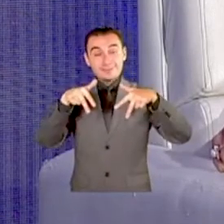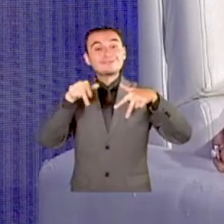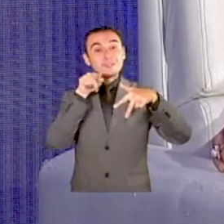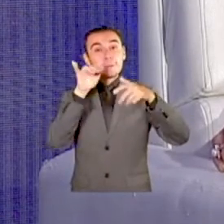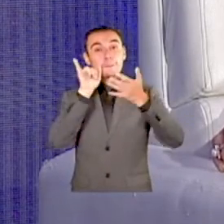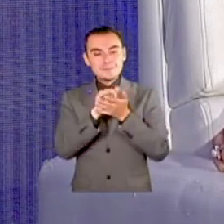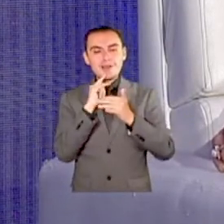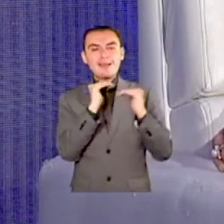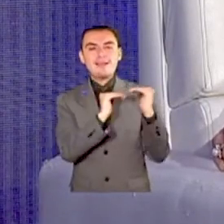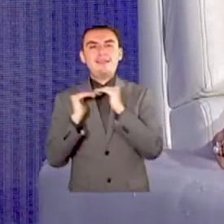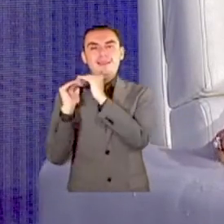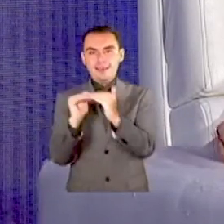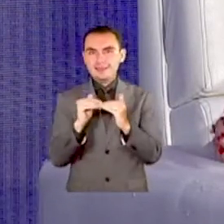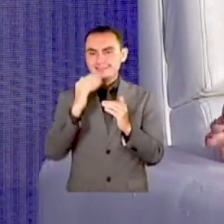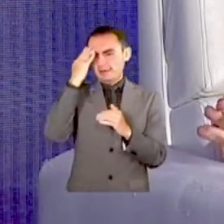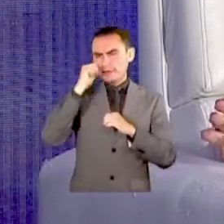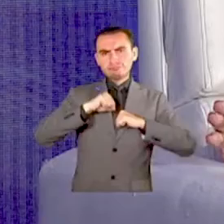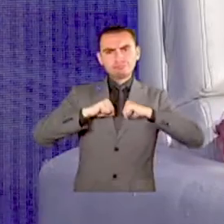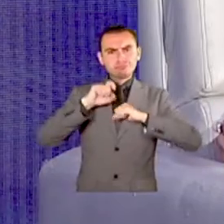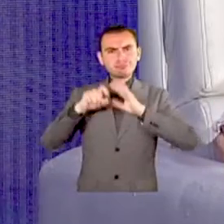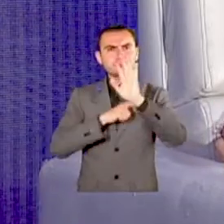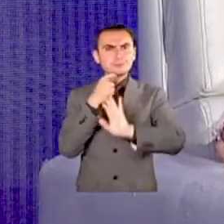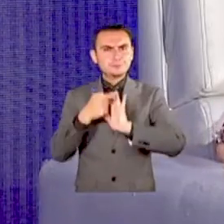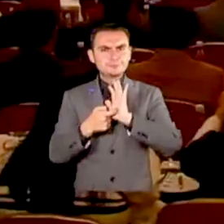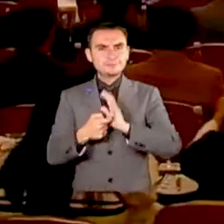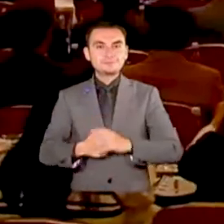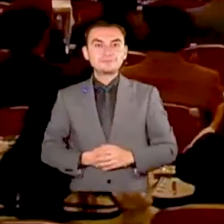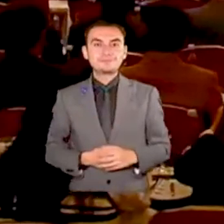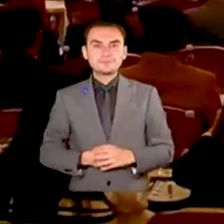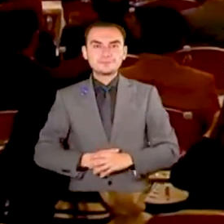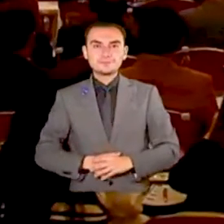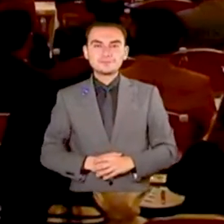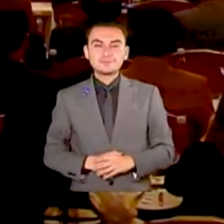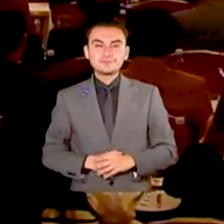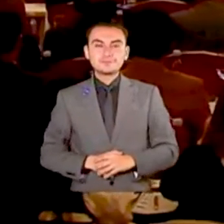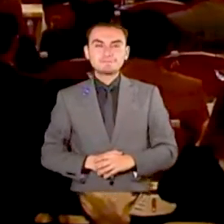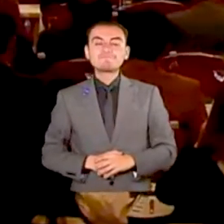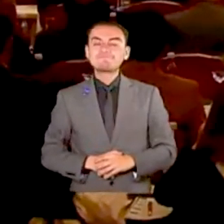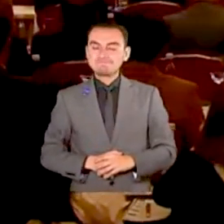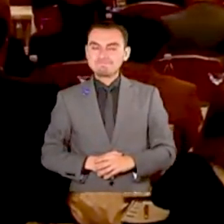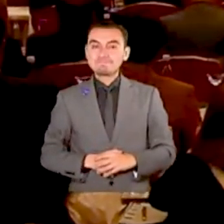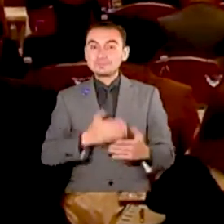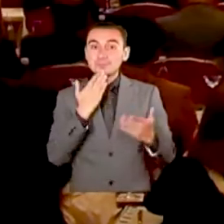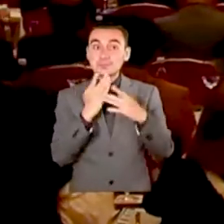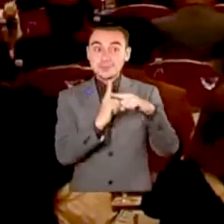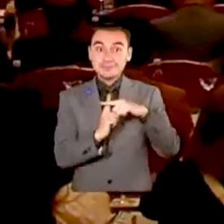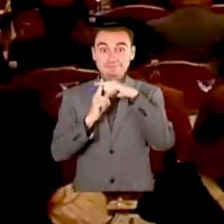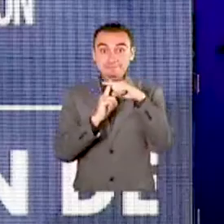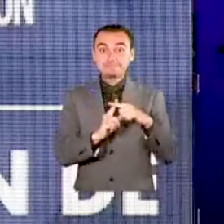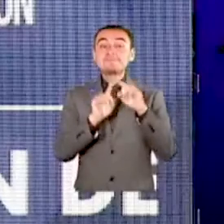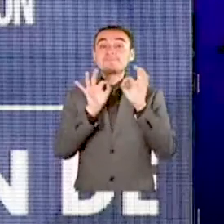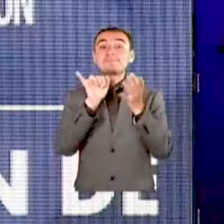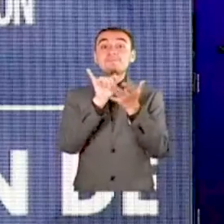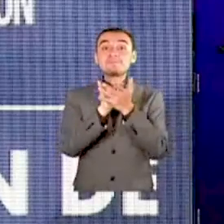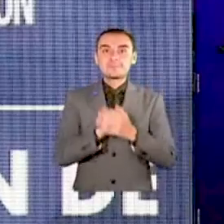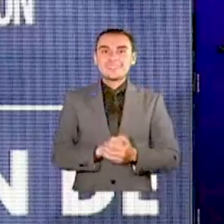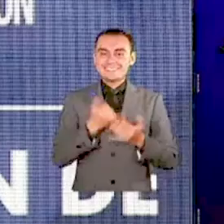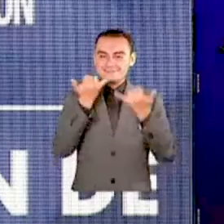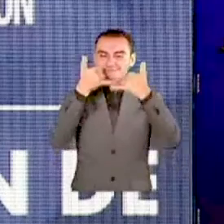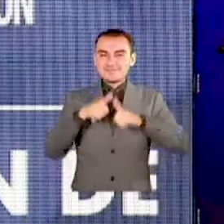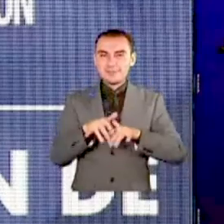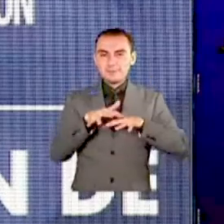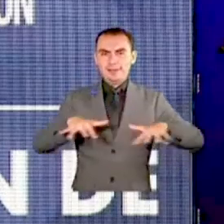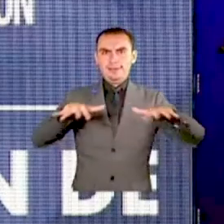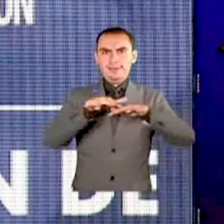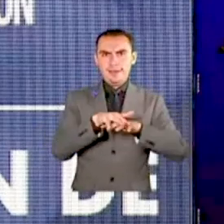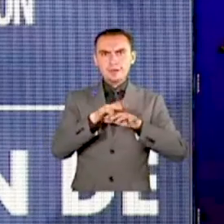y equidad en todas nuestras actuaciones misionales. Muchas gracias, señora Procuradora, y de esta manera damos por